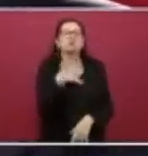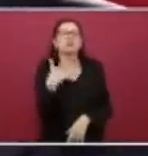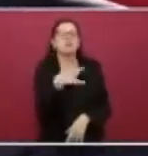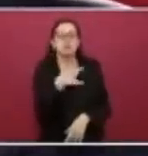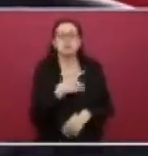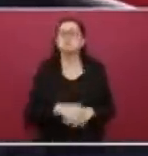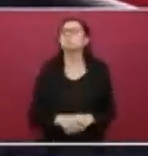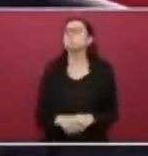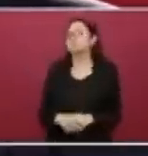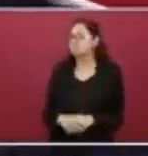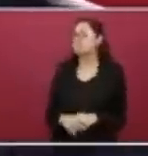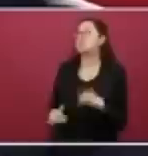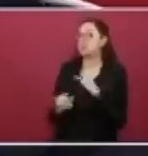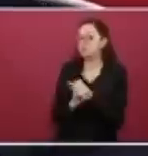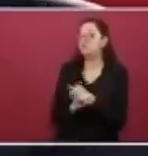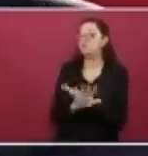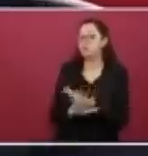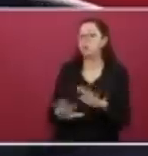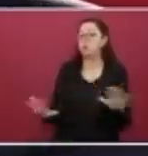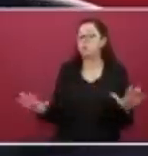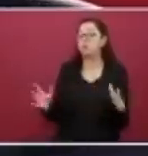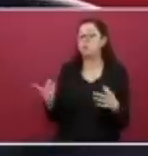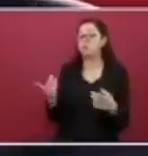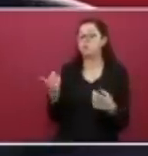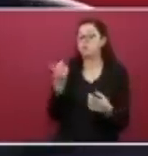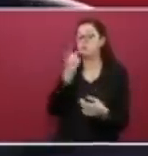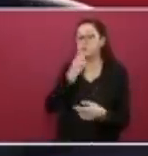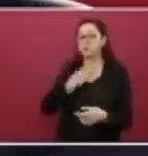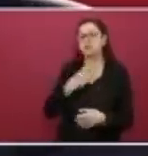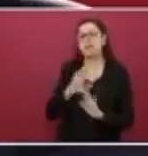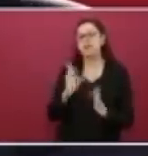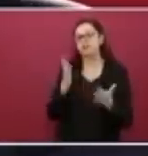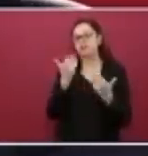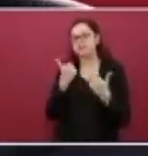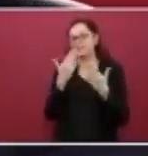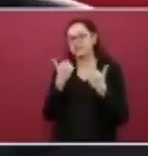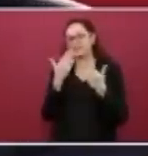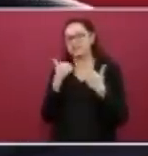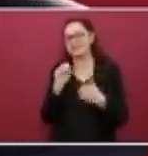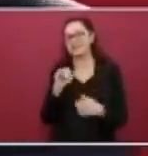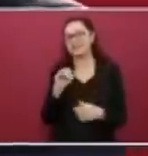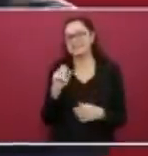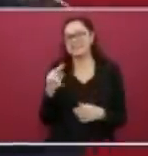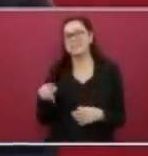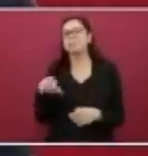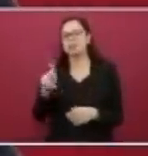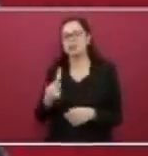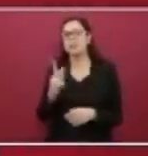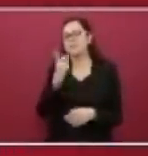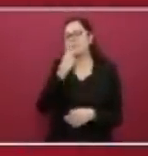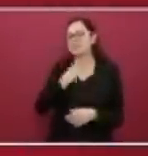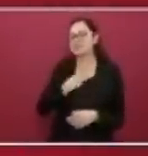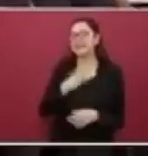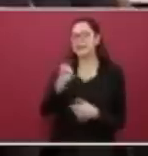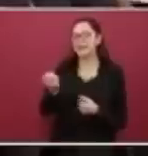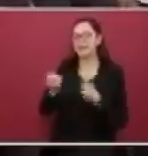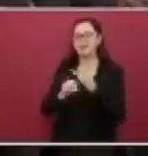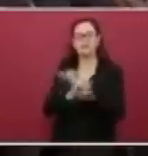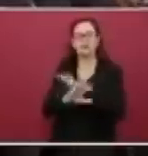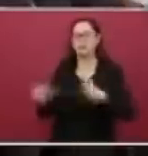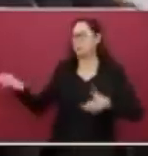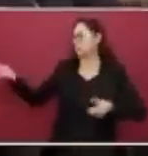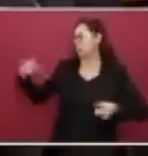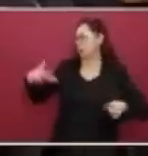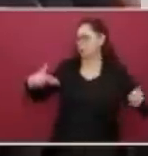ya nos está el cisen pero este me llega información por todos